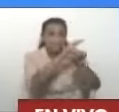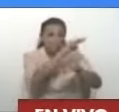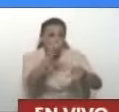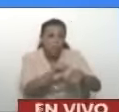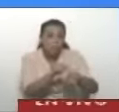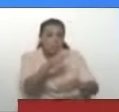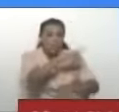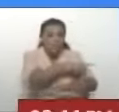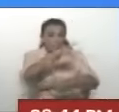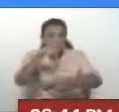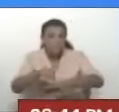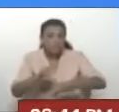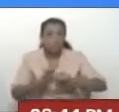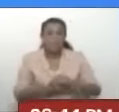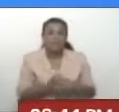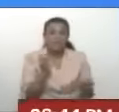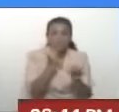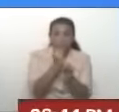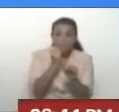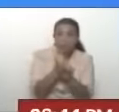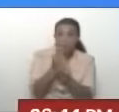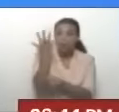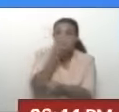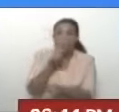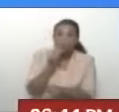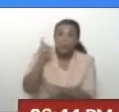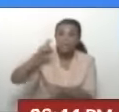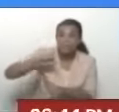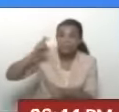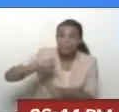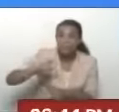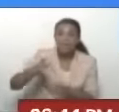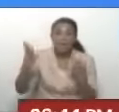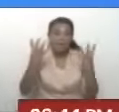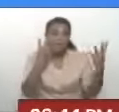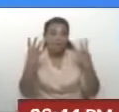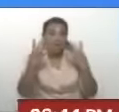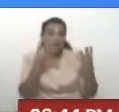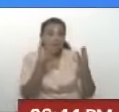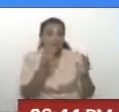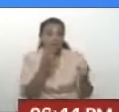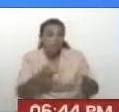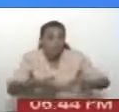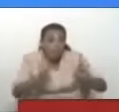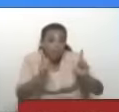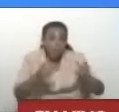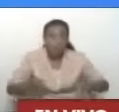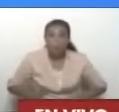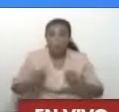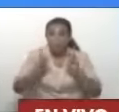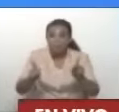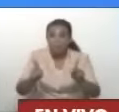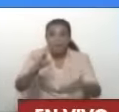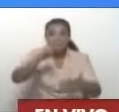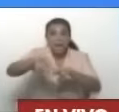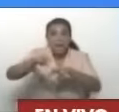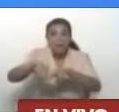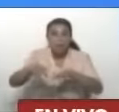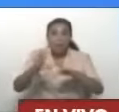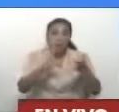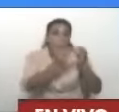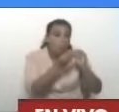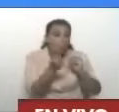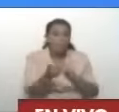de Pasantía, el plan de trabajo para la juventud y las ferias de empleo juvenil que vamos a activar de inmediato. Se trata